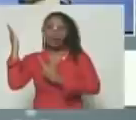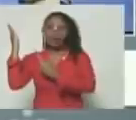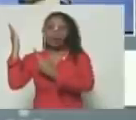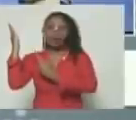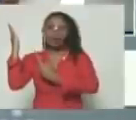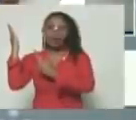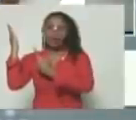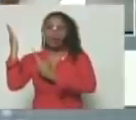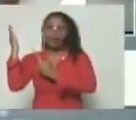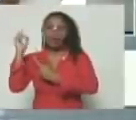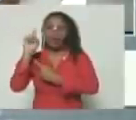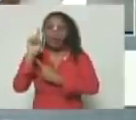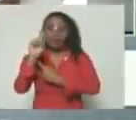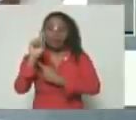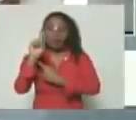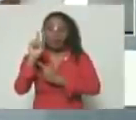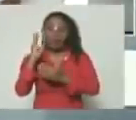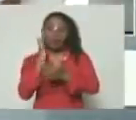que capturamos.